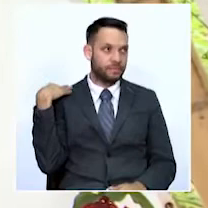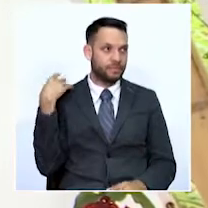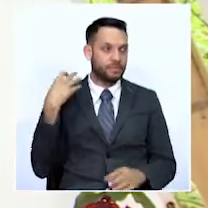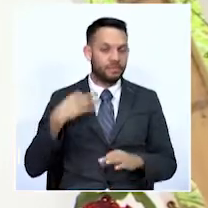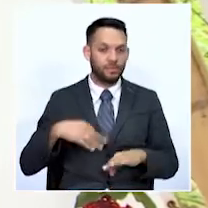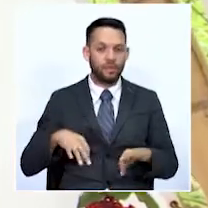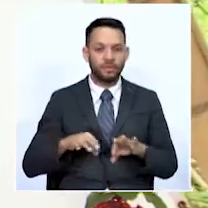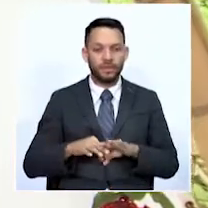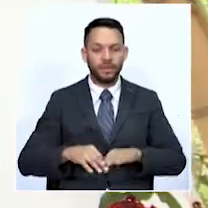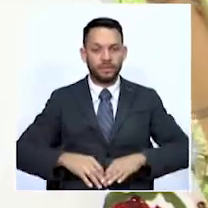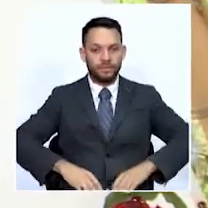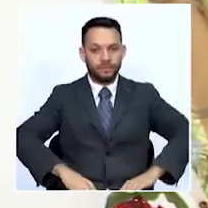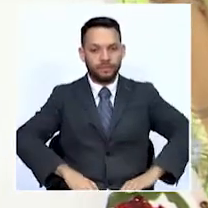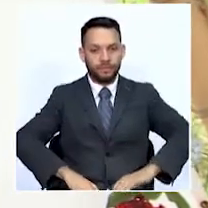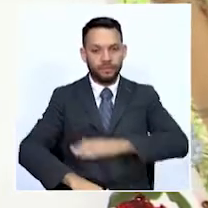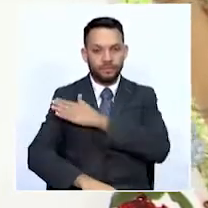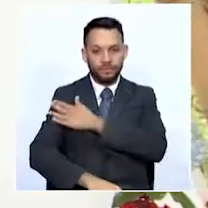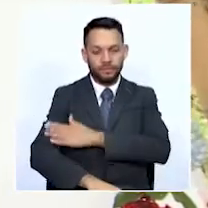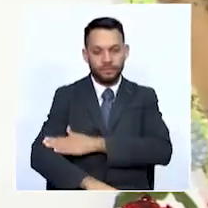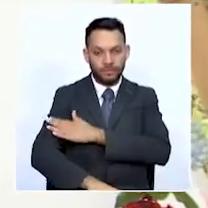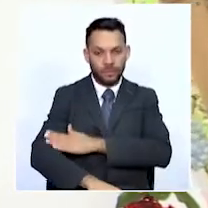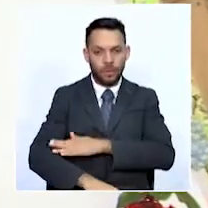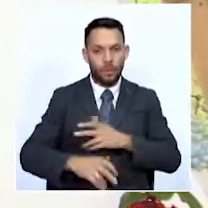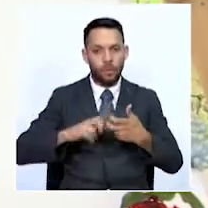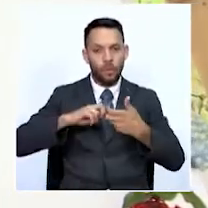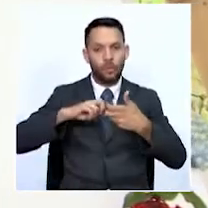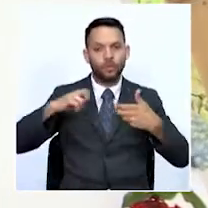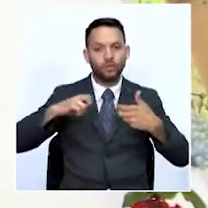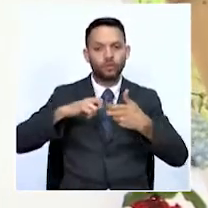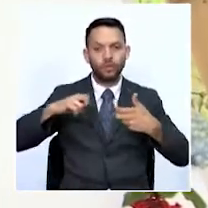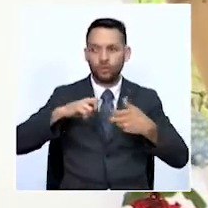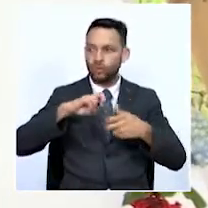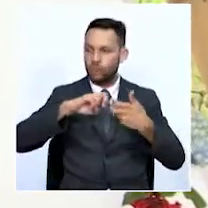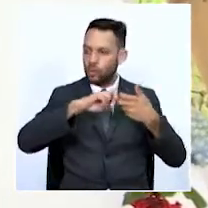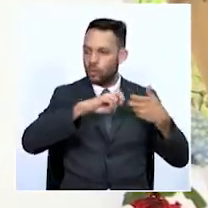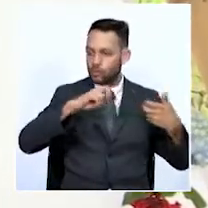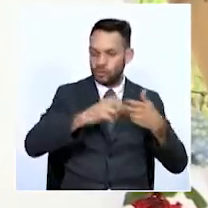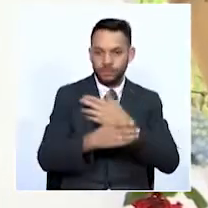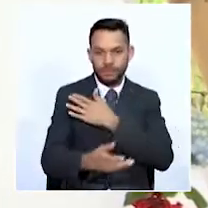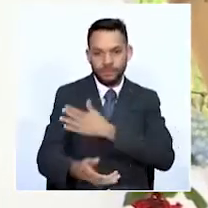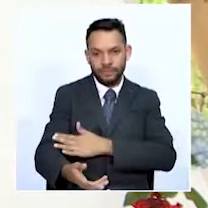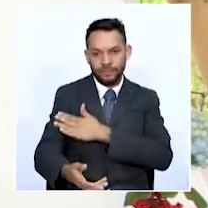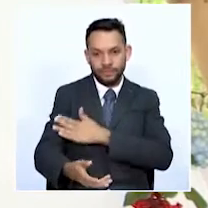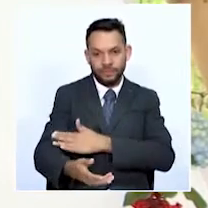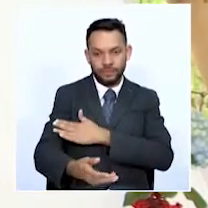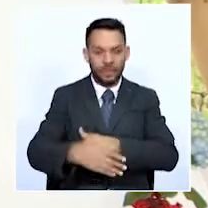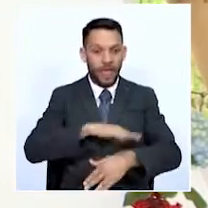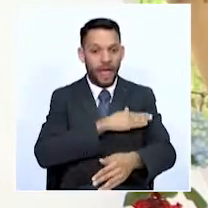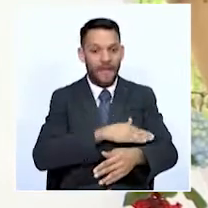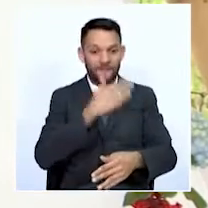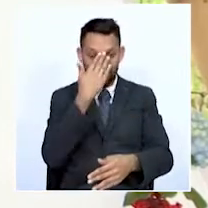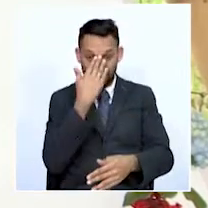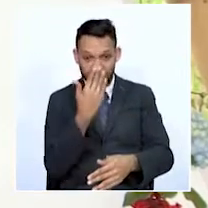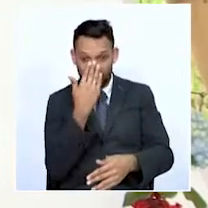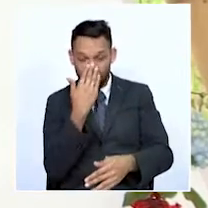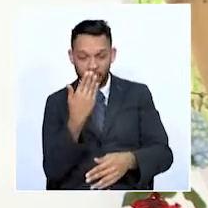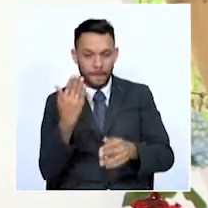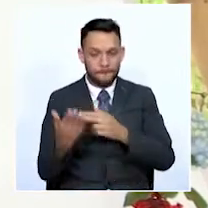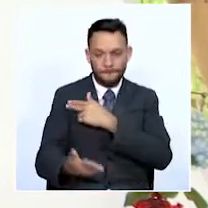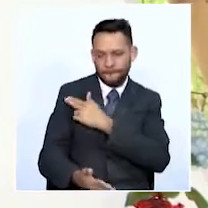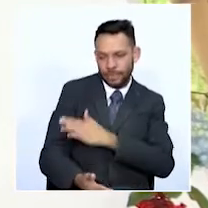de al frente, porque es que el bíceps, ¿sí? El musculito del bíceps, este de acá, dobla, también nos